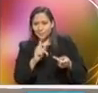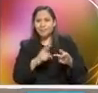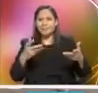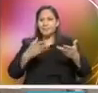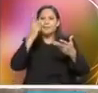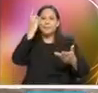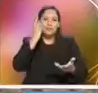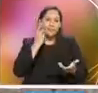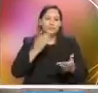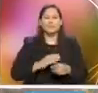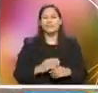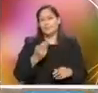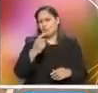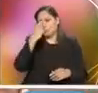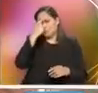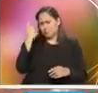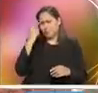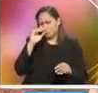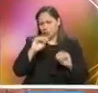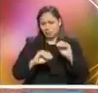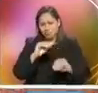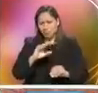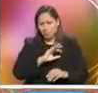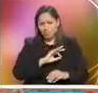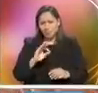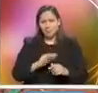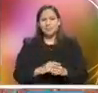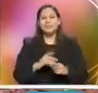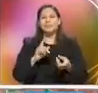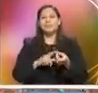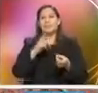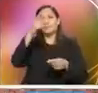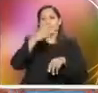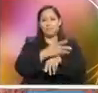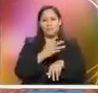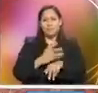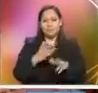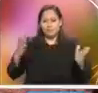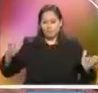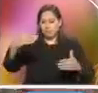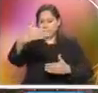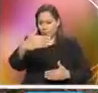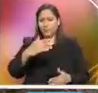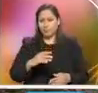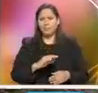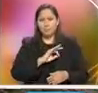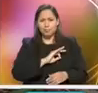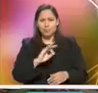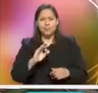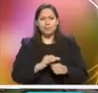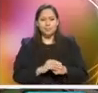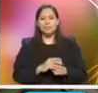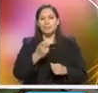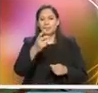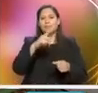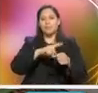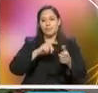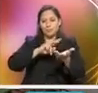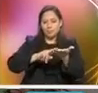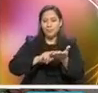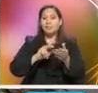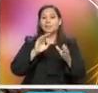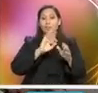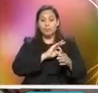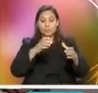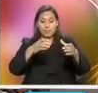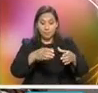lechuguitas, y esto es fácil de ponerlo en un espacio de azotea verde, te digo, sea en macetitas o